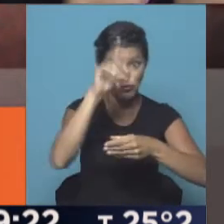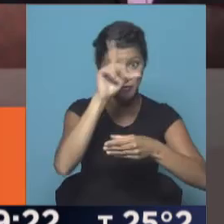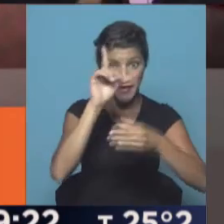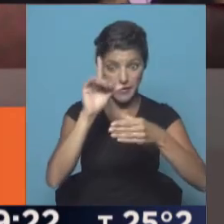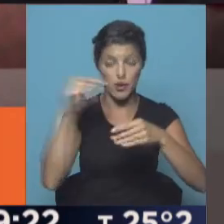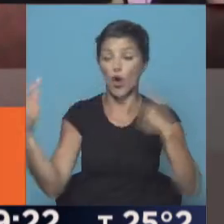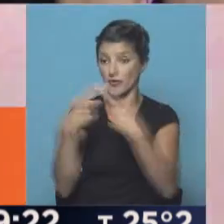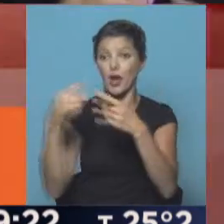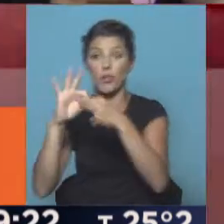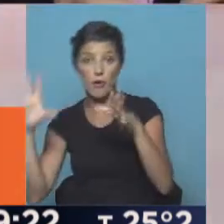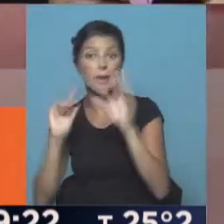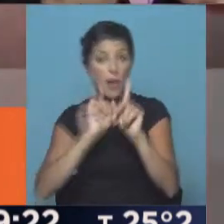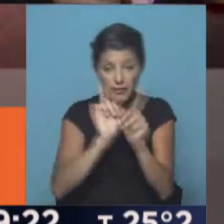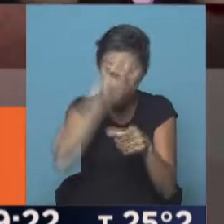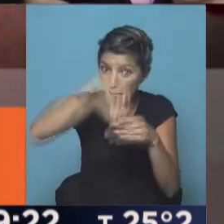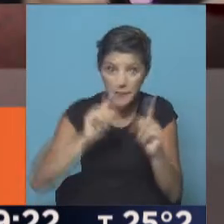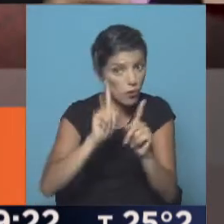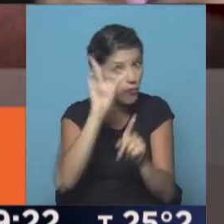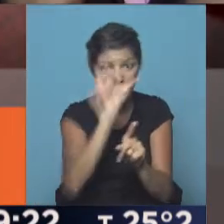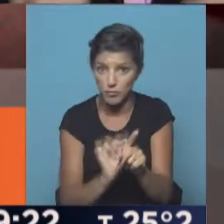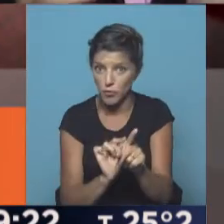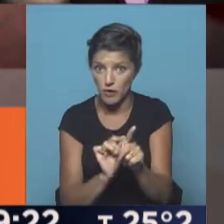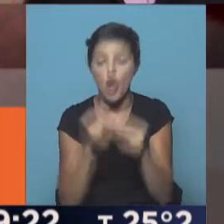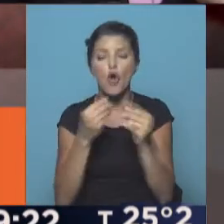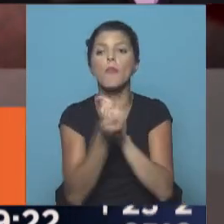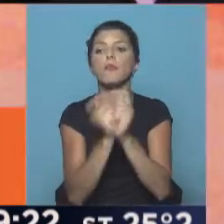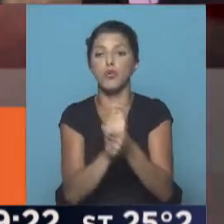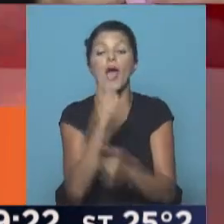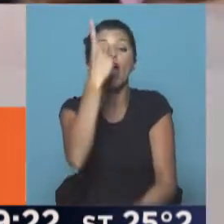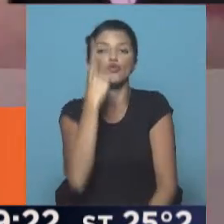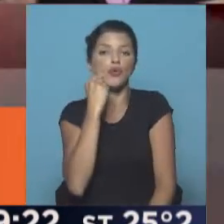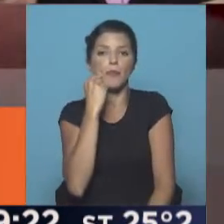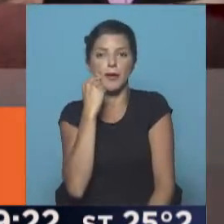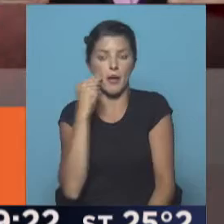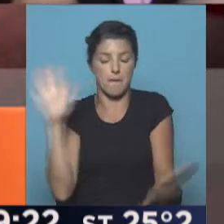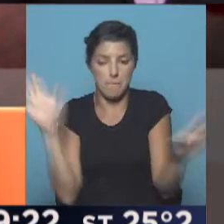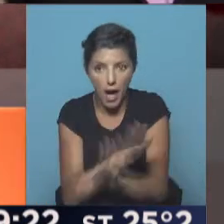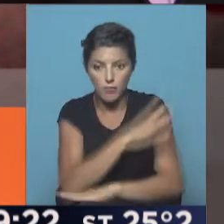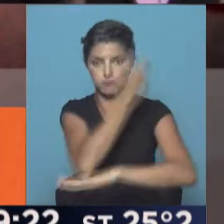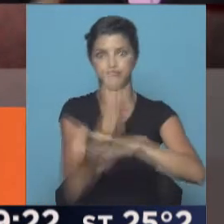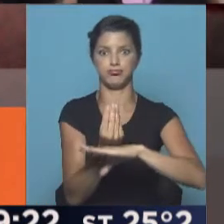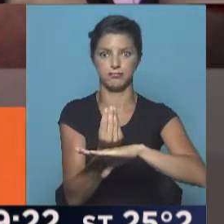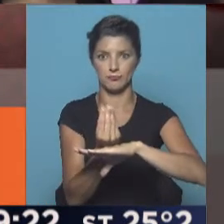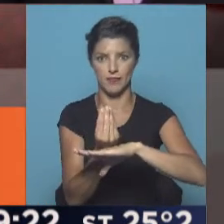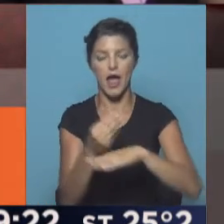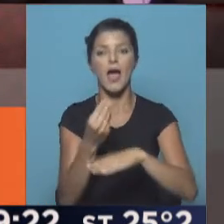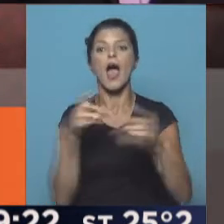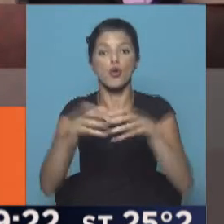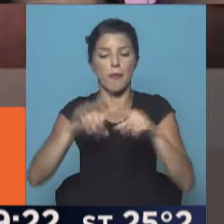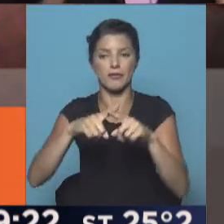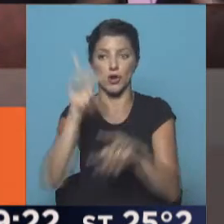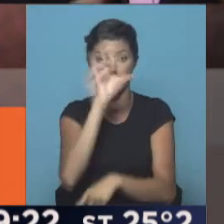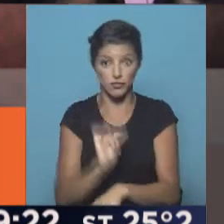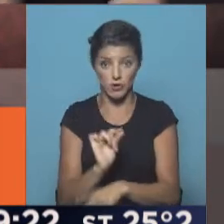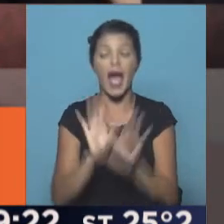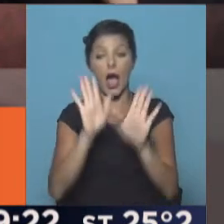su propio partido. Trump es un rebelde, un insurgente que tomó por asalto el Partido Republicano. Los votantes de Trump no son los votantes